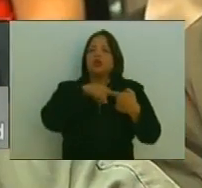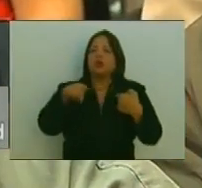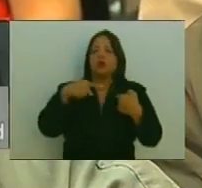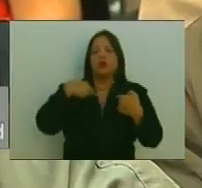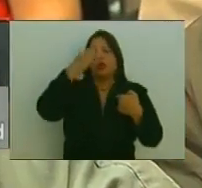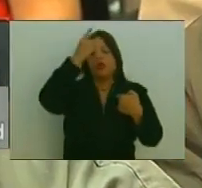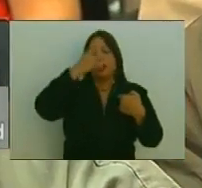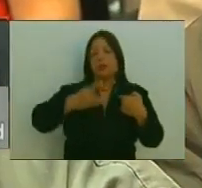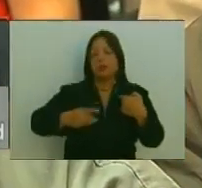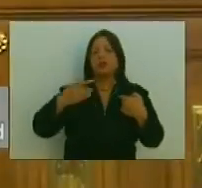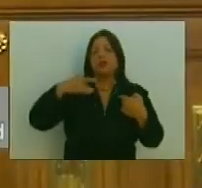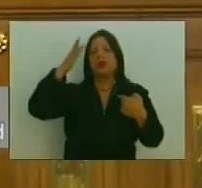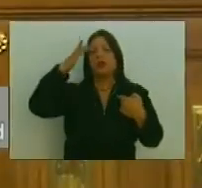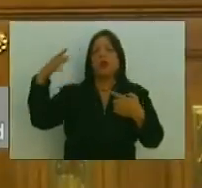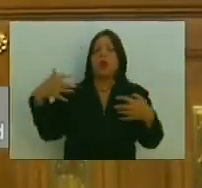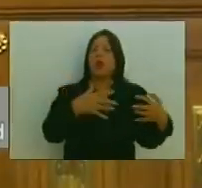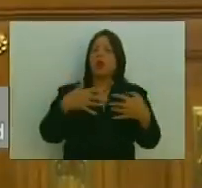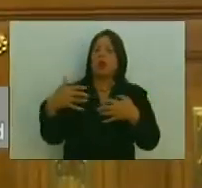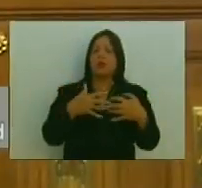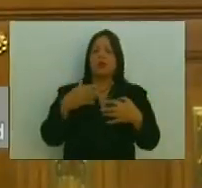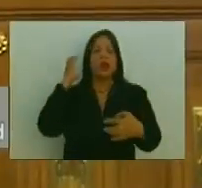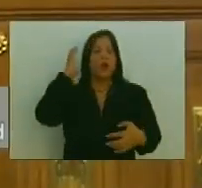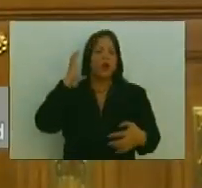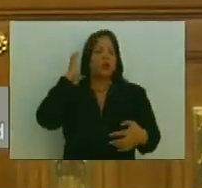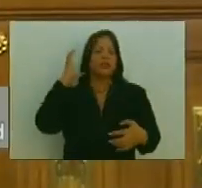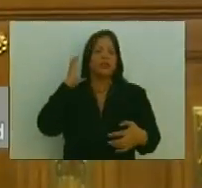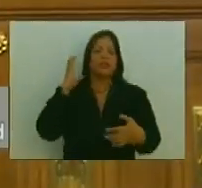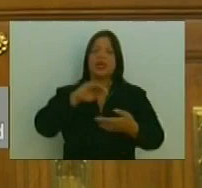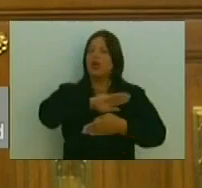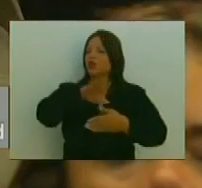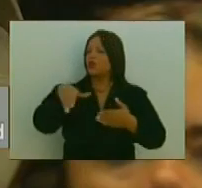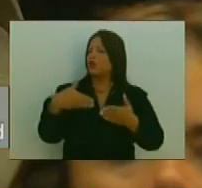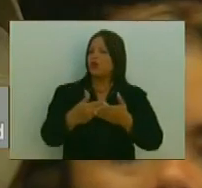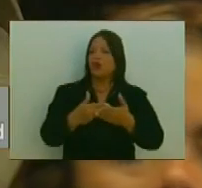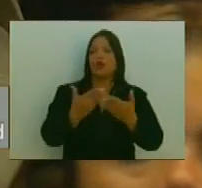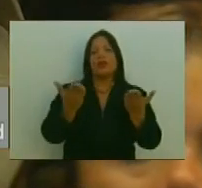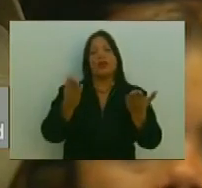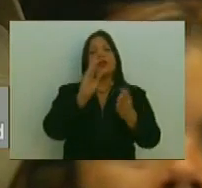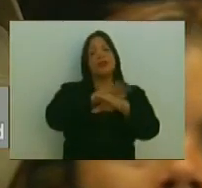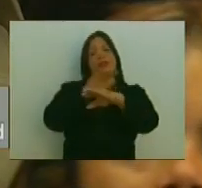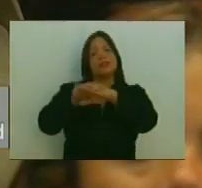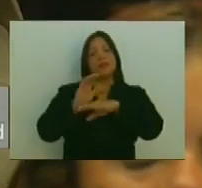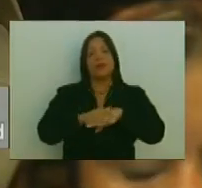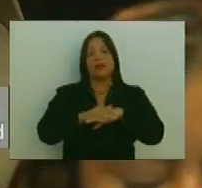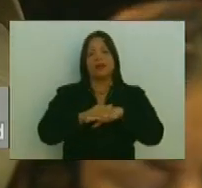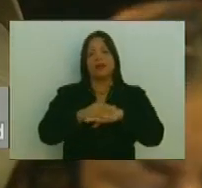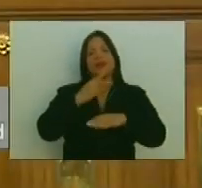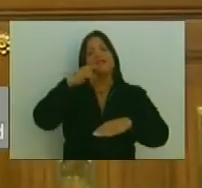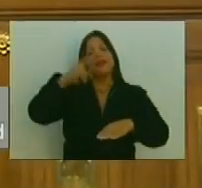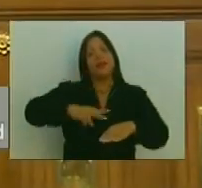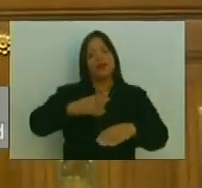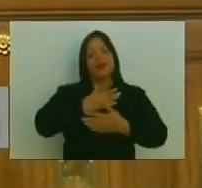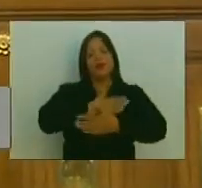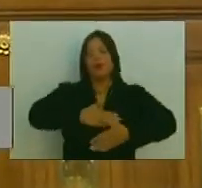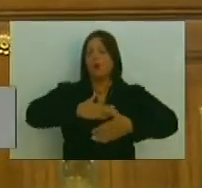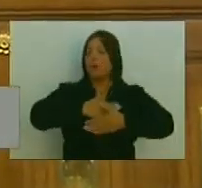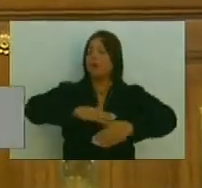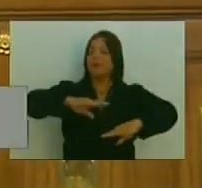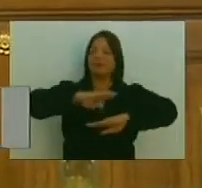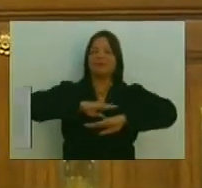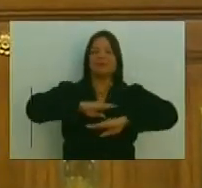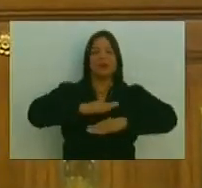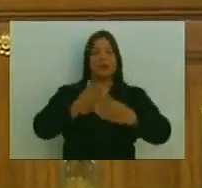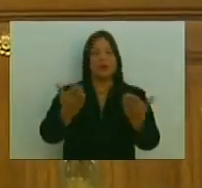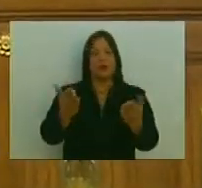discapacidad, creo que es una lucha y una conciencia al cual todos y todas estamos llamados. De verdad, complacido de haber estado